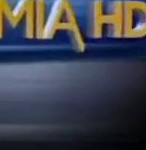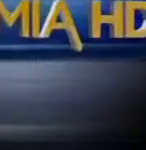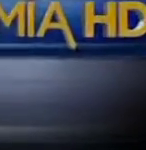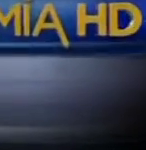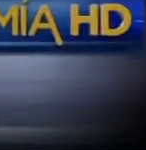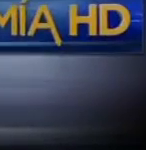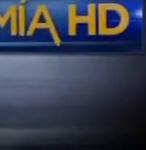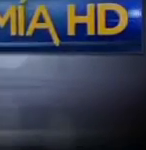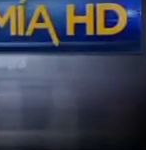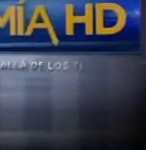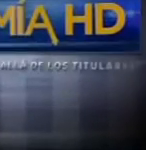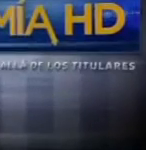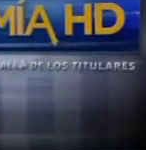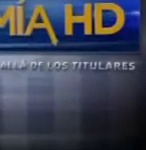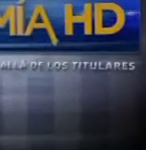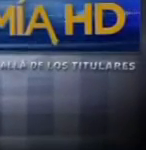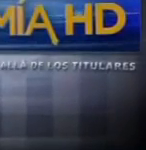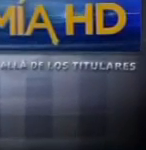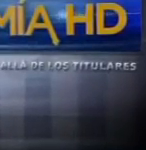Estás viendo